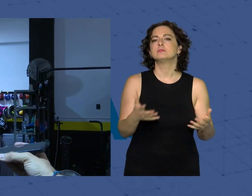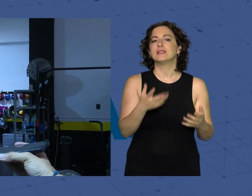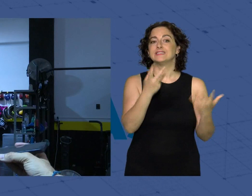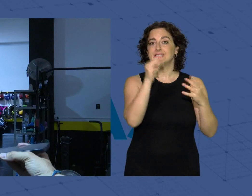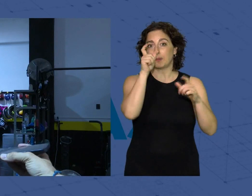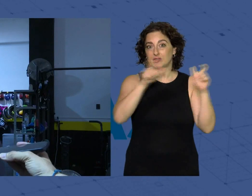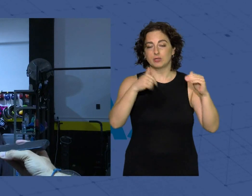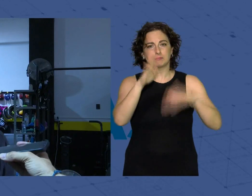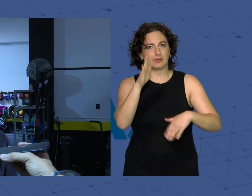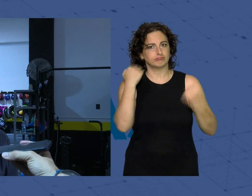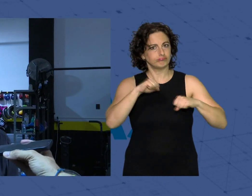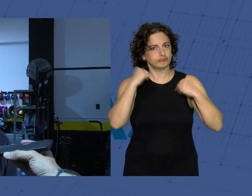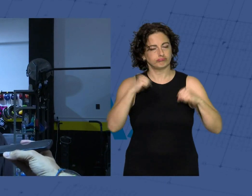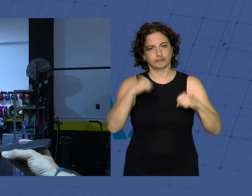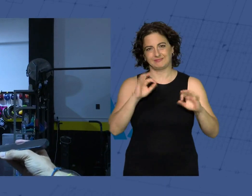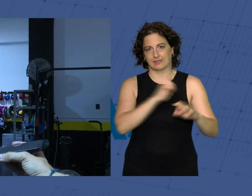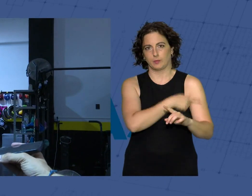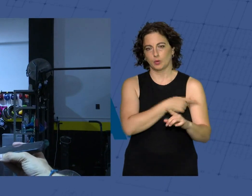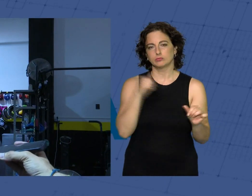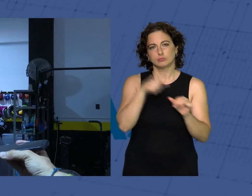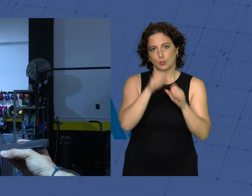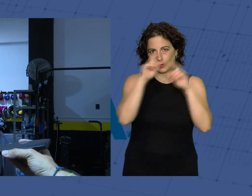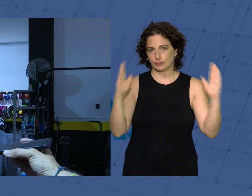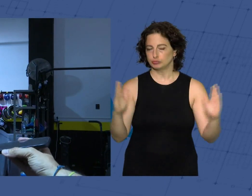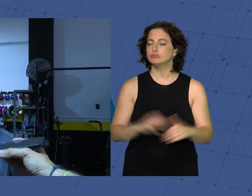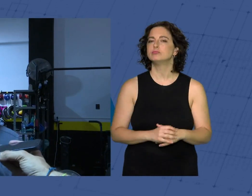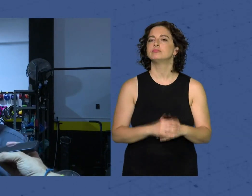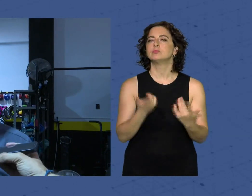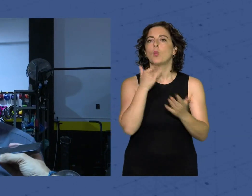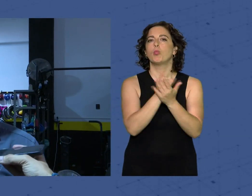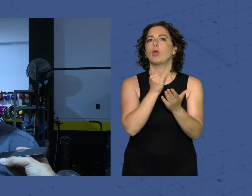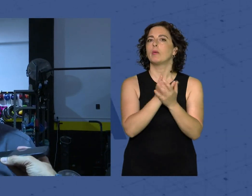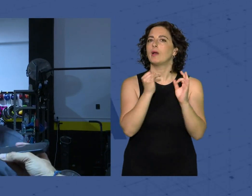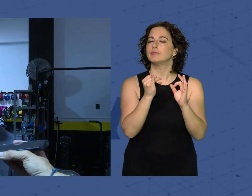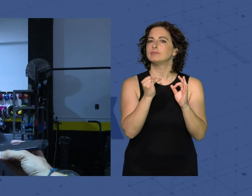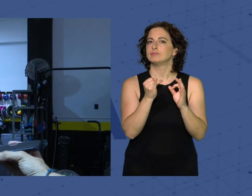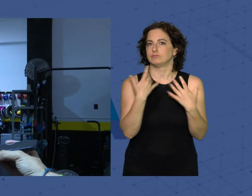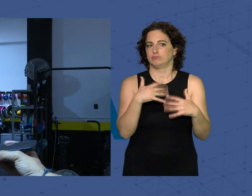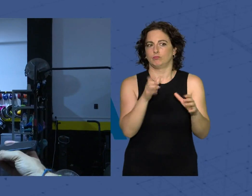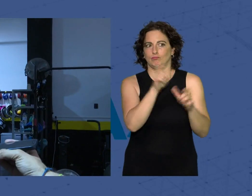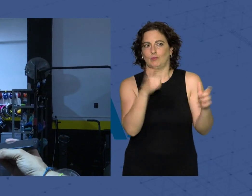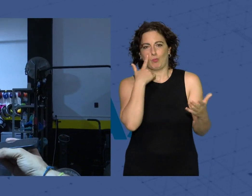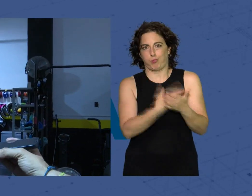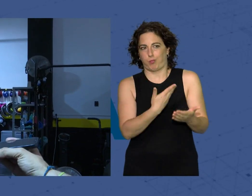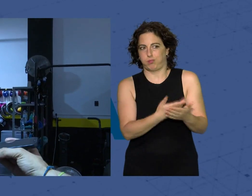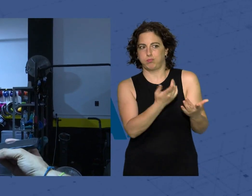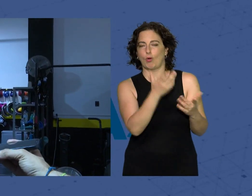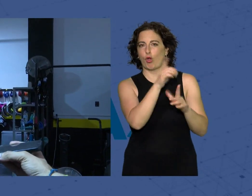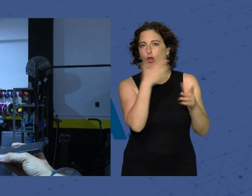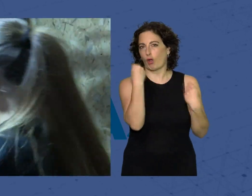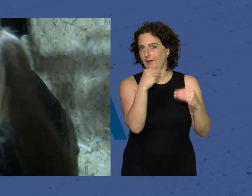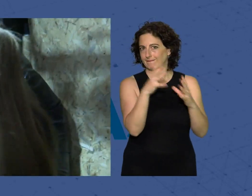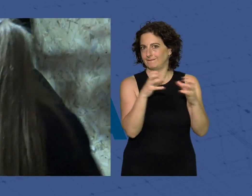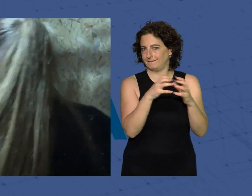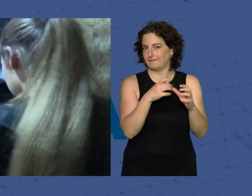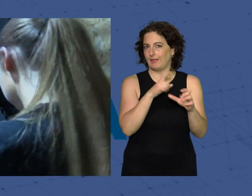practican esta disciplina deportiva a lo largo de todo el año una prueba de la gran cantera que hay por este deporte.